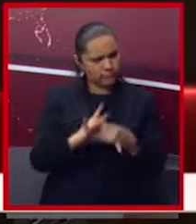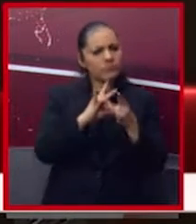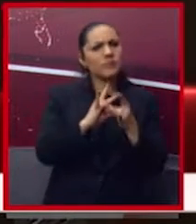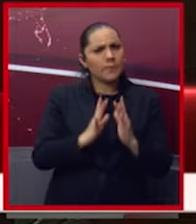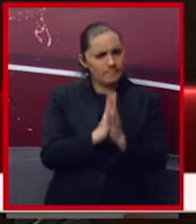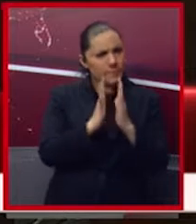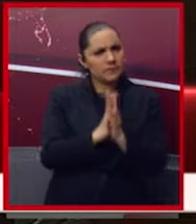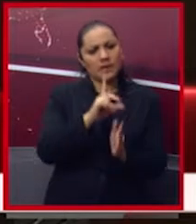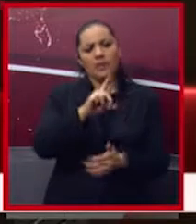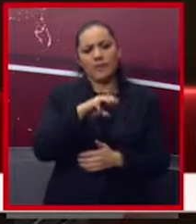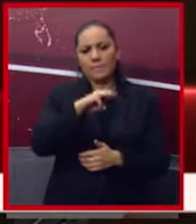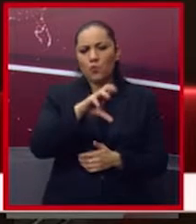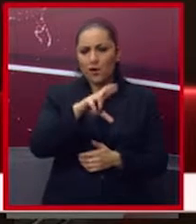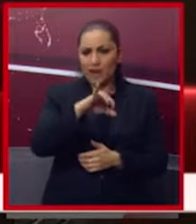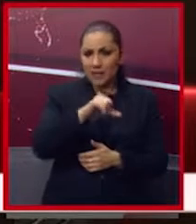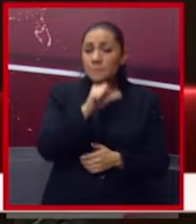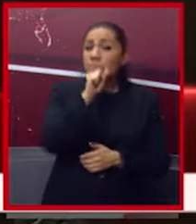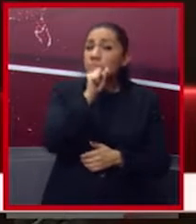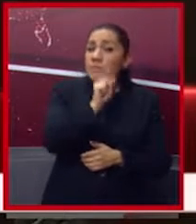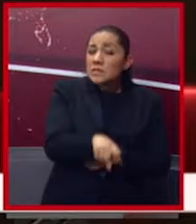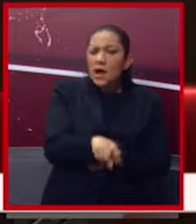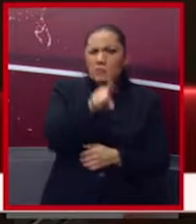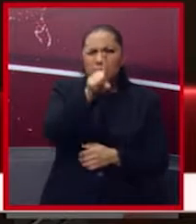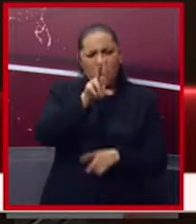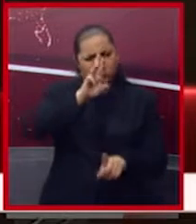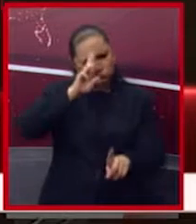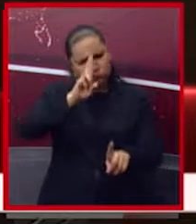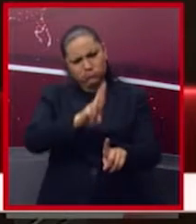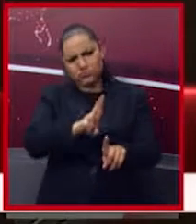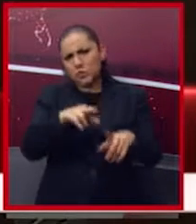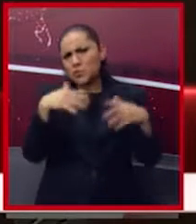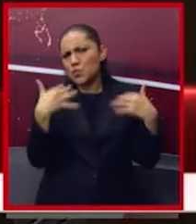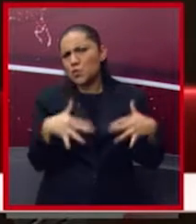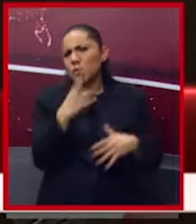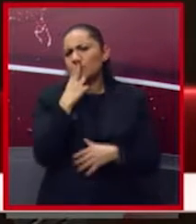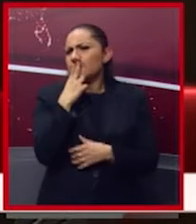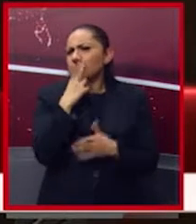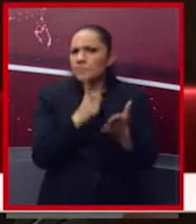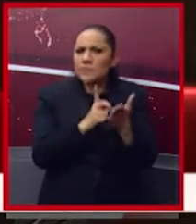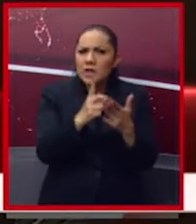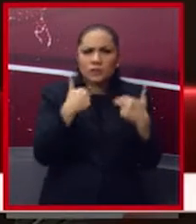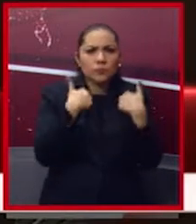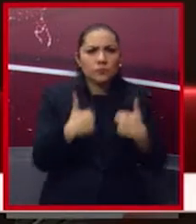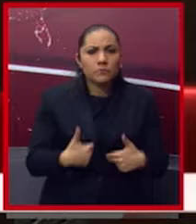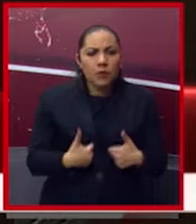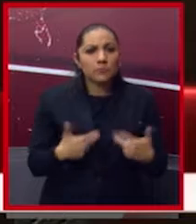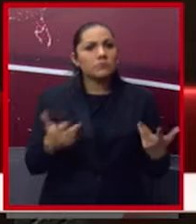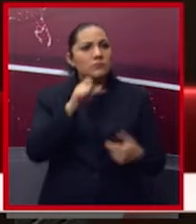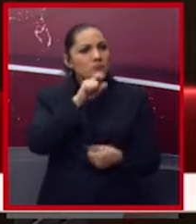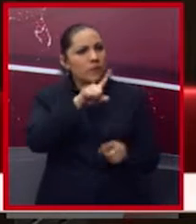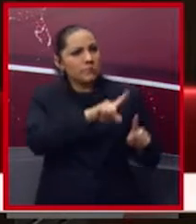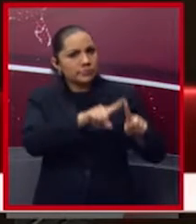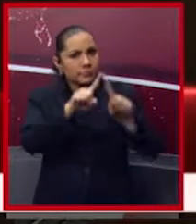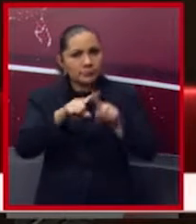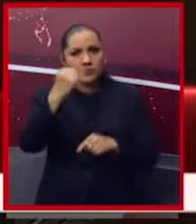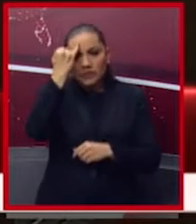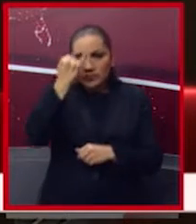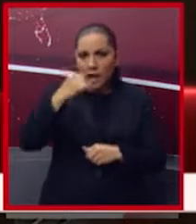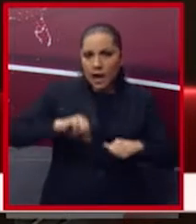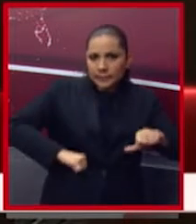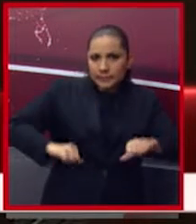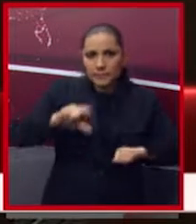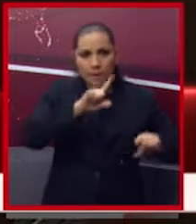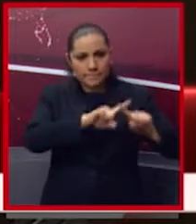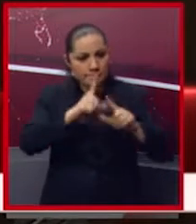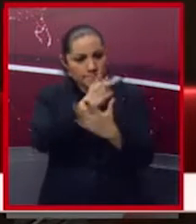derechos humanos. Por un lado, con acciones concretas para mejorar la seguridad, ha logrado, entre otras